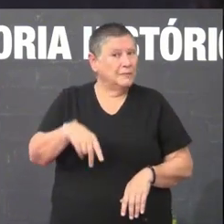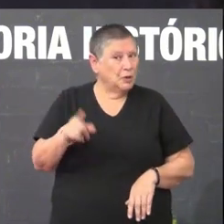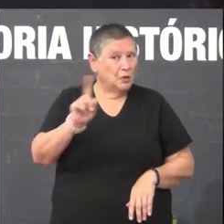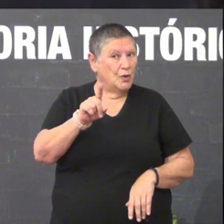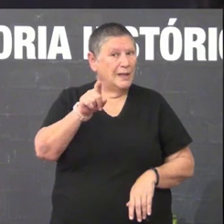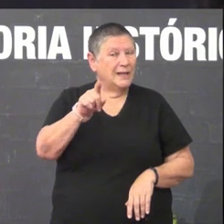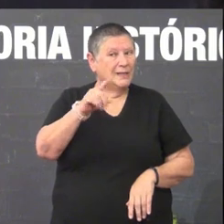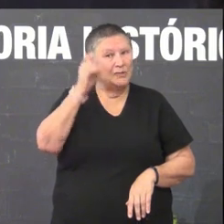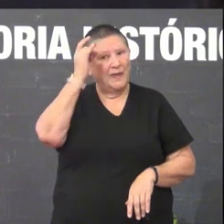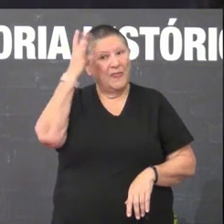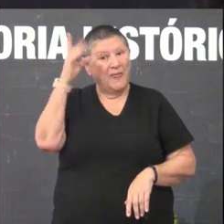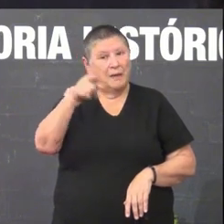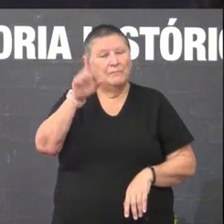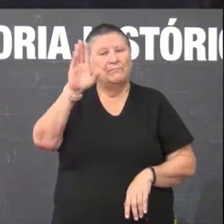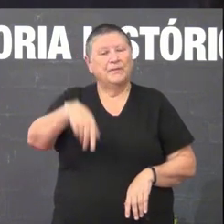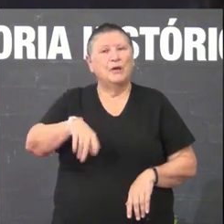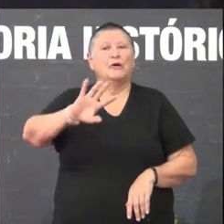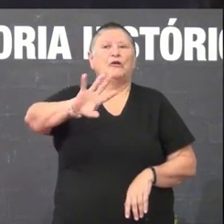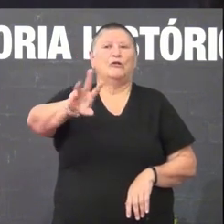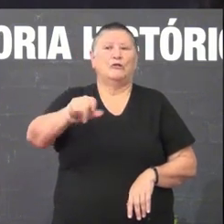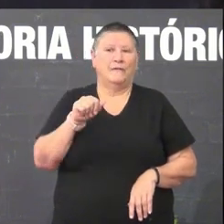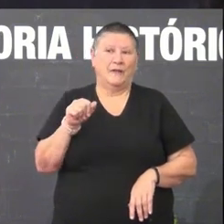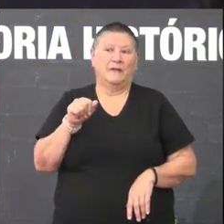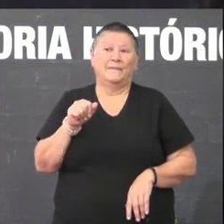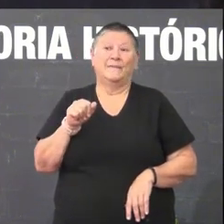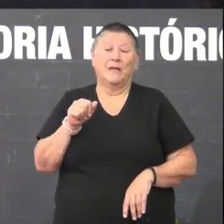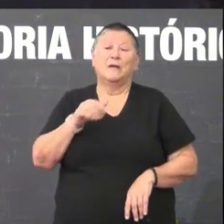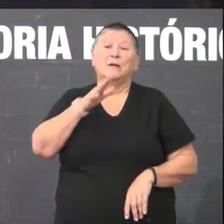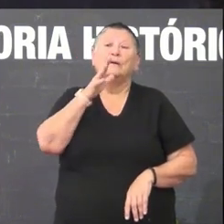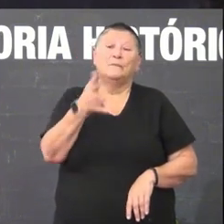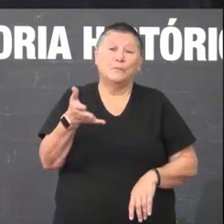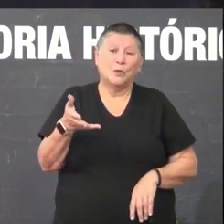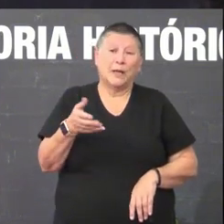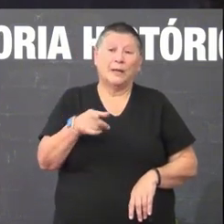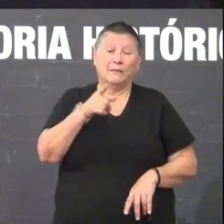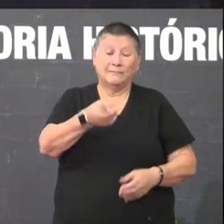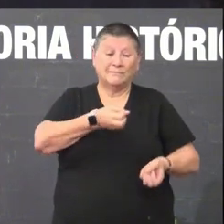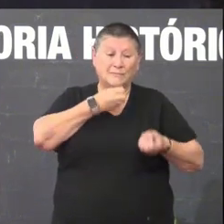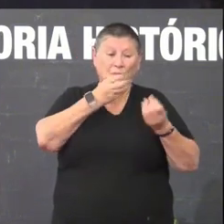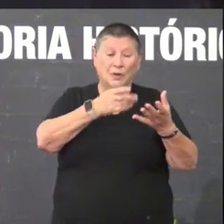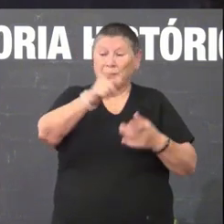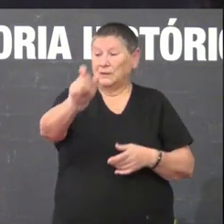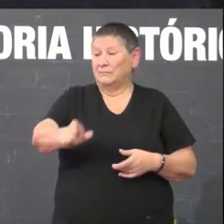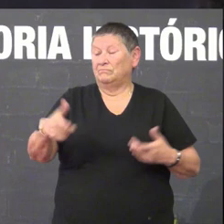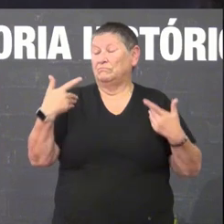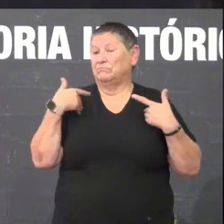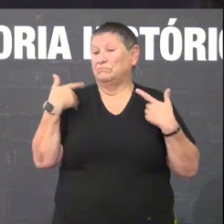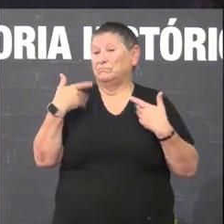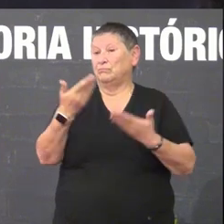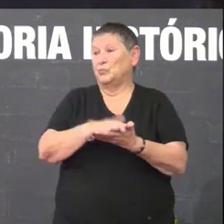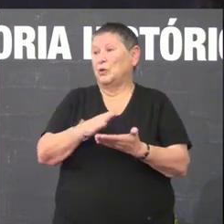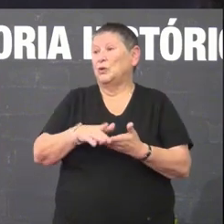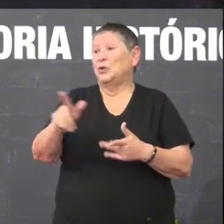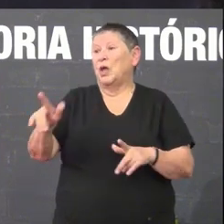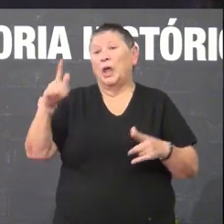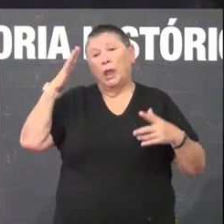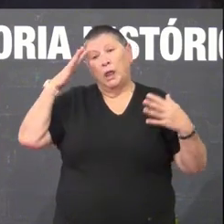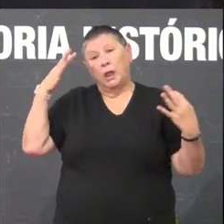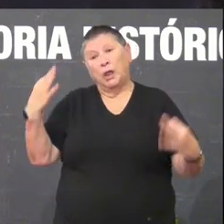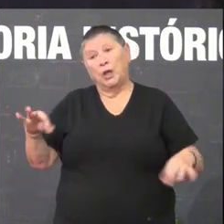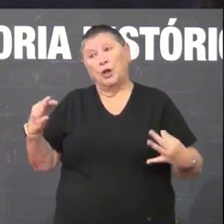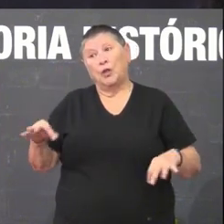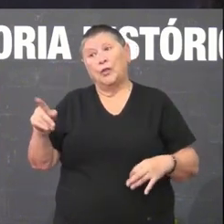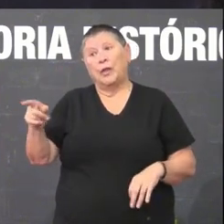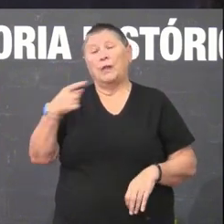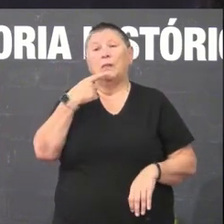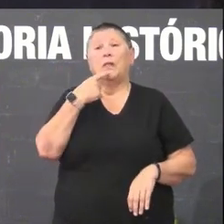ideas ro por dos motivos en primer lugar porque ese relato de las víctimas inocentes plantea implícitamente que sí